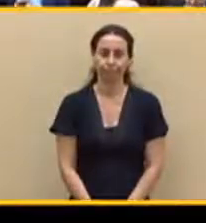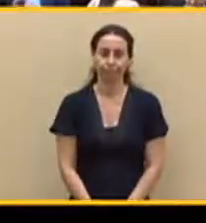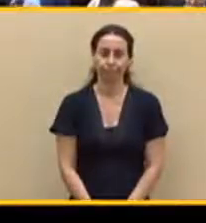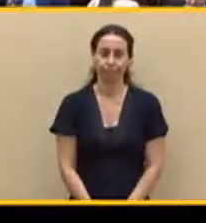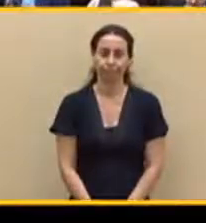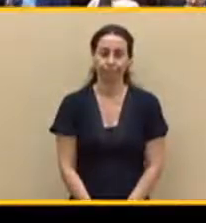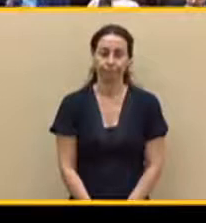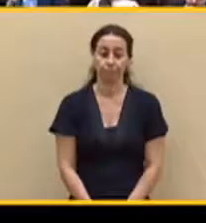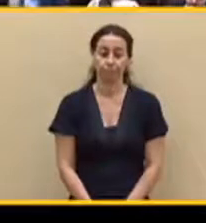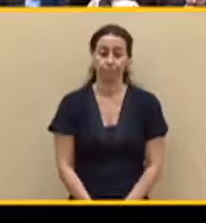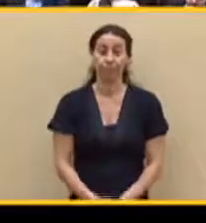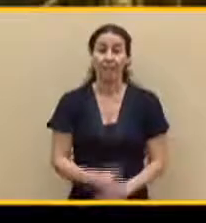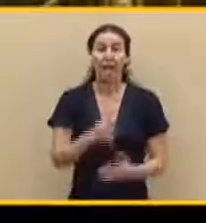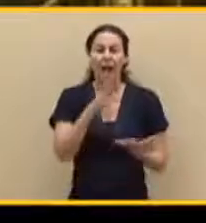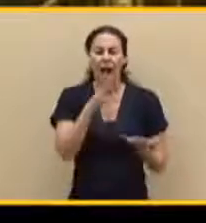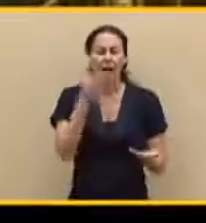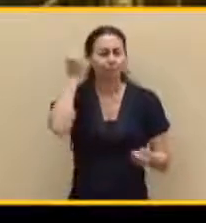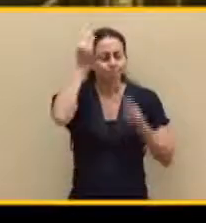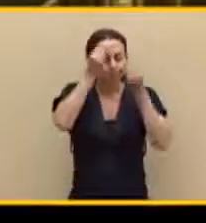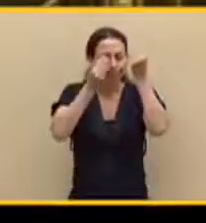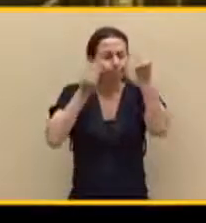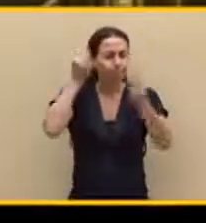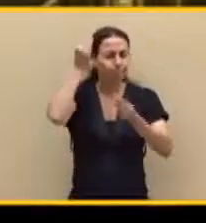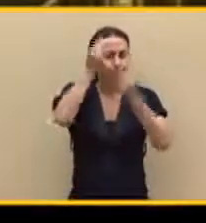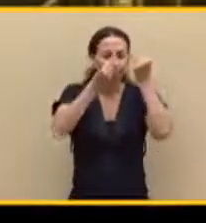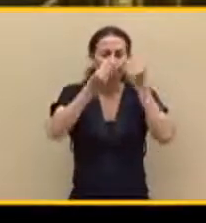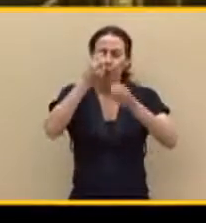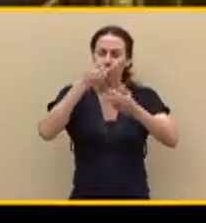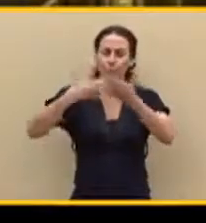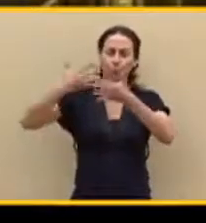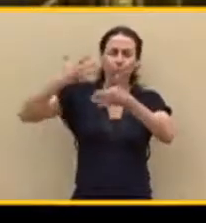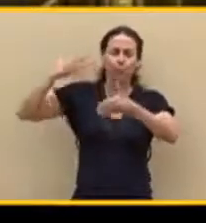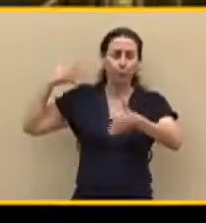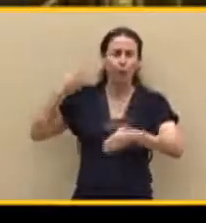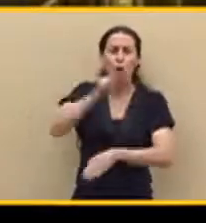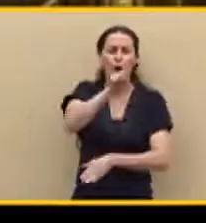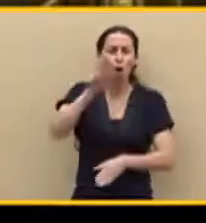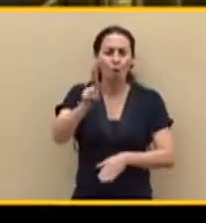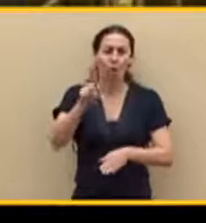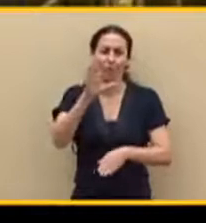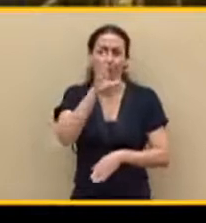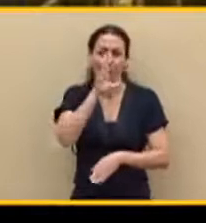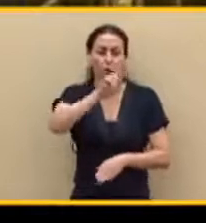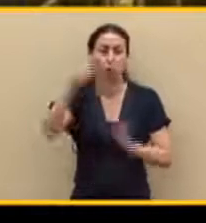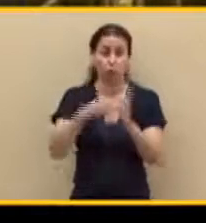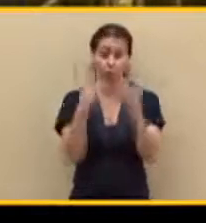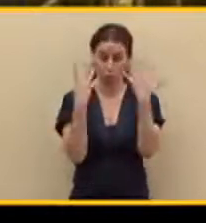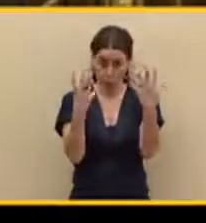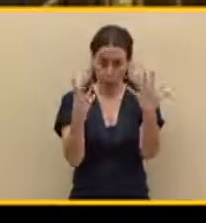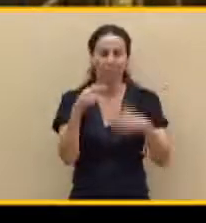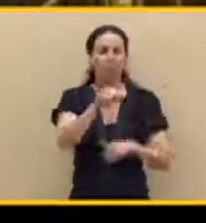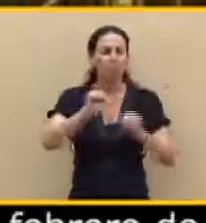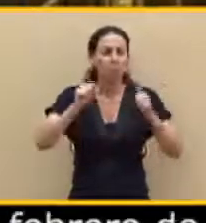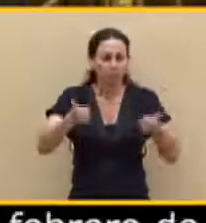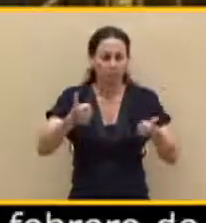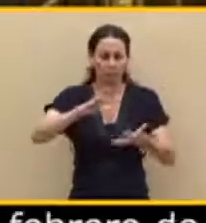Vamos a ejercitar la memoria. Vamos a ir al 11 de febrero del 2009, a Génova 13, cuando se empezaron a conocer noticias sobre la trama